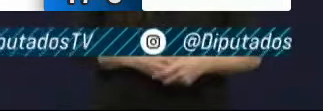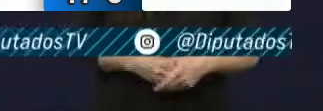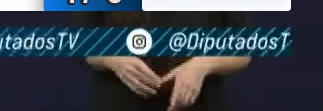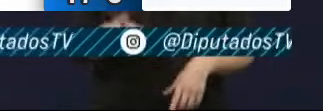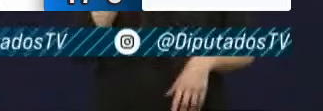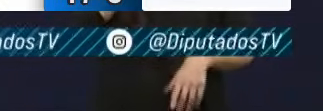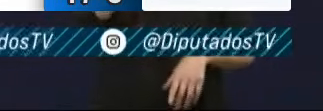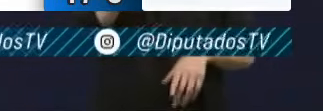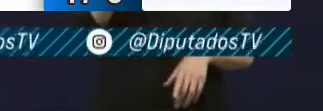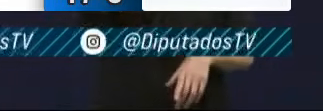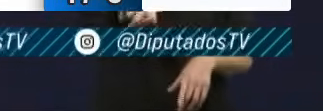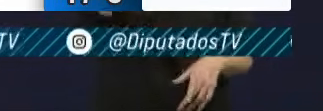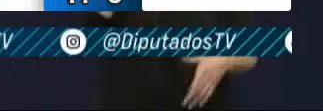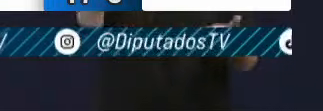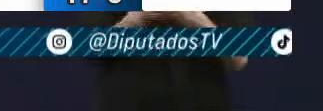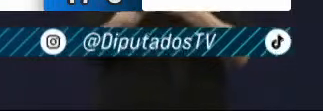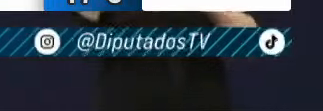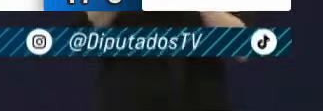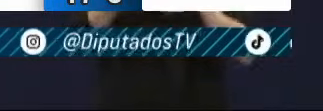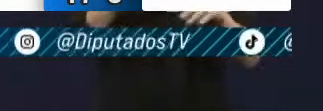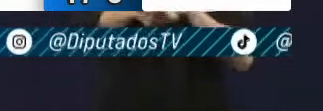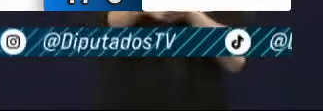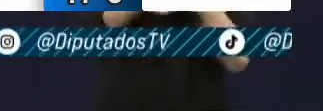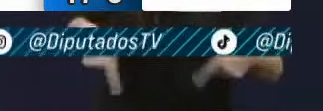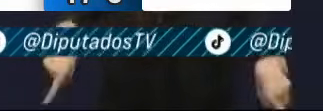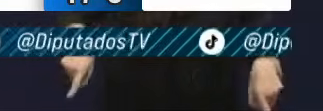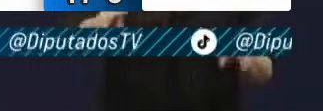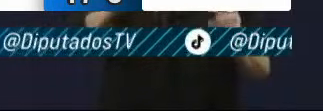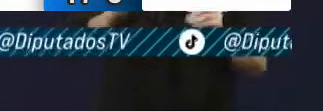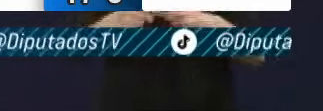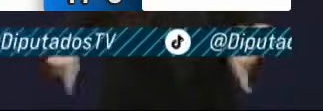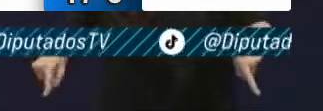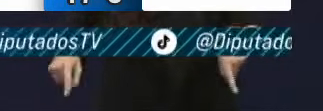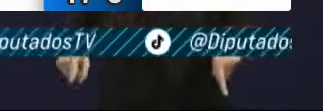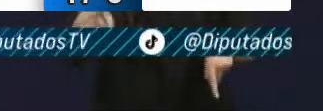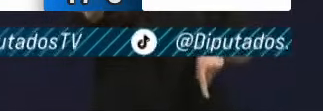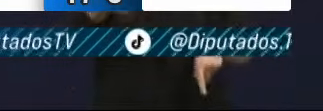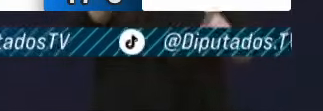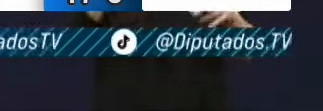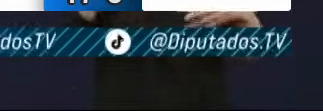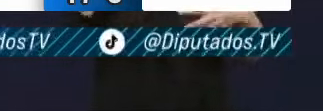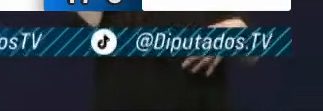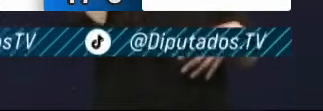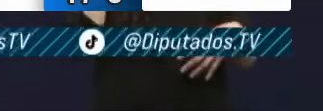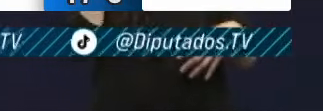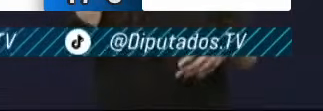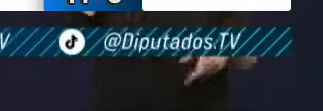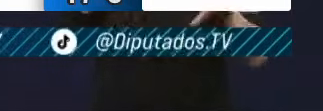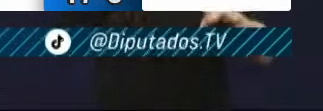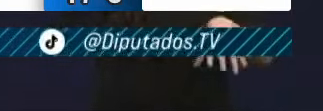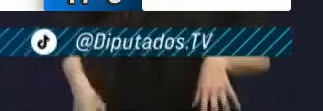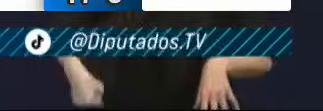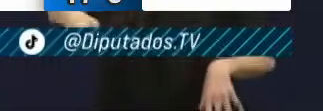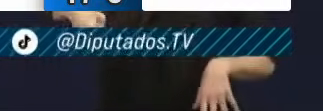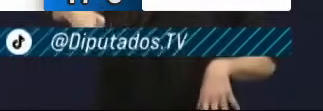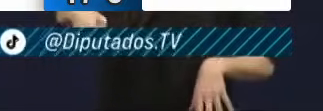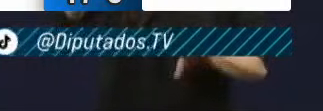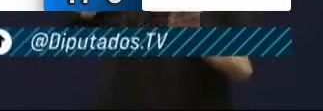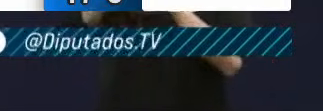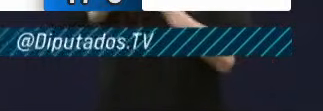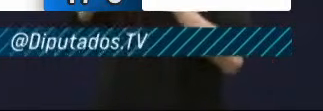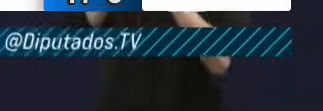vestiduras hablando de corrupción son aquellos que tiraban bolsos por encima de un convento, hacían negocios con los dictadores Maduro y